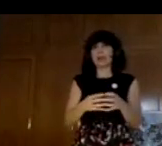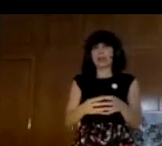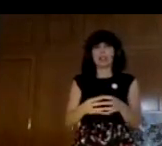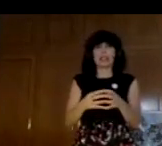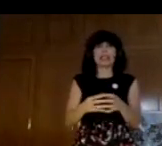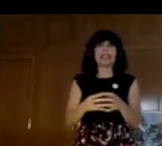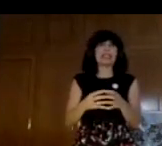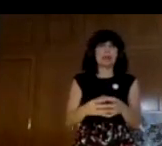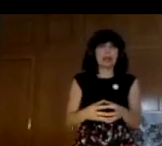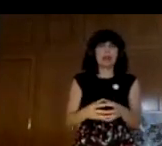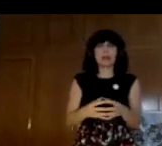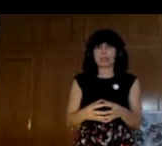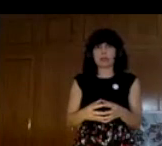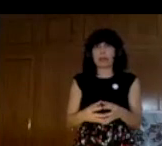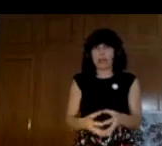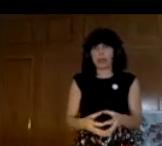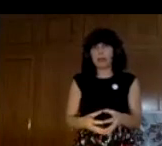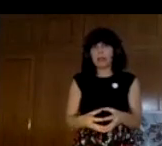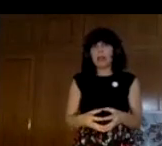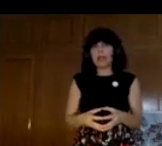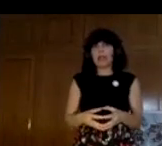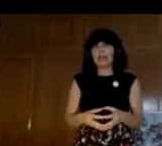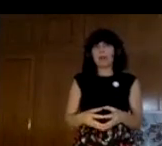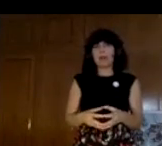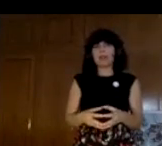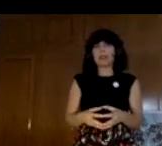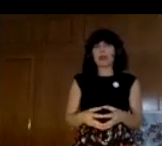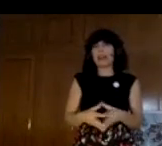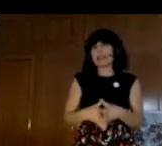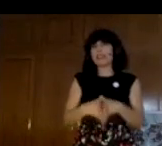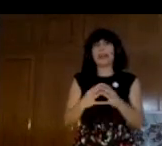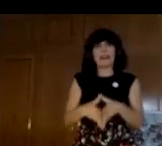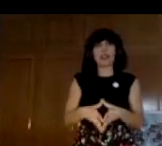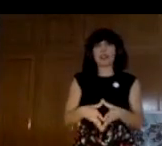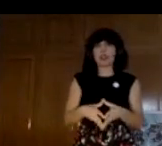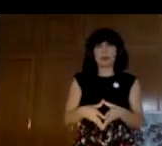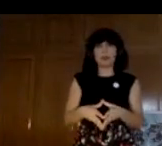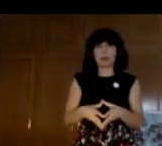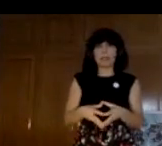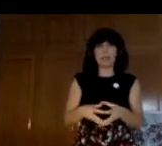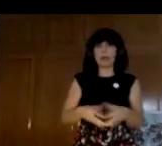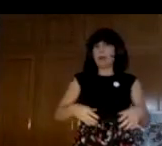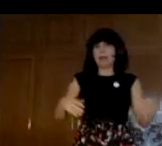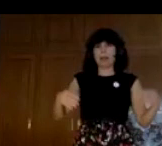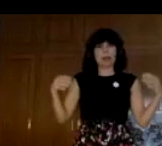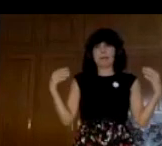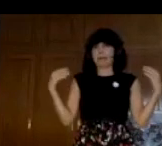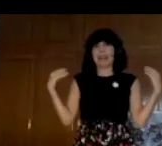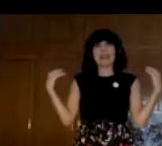un proceso de intentar asimilar lo que está sucediendo y, por lo tanto, se ha disparado el consumo informativo,